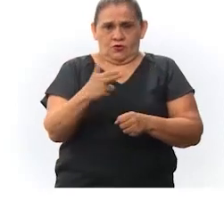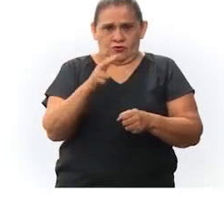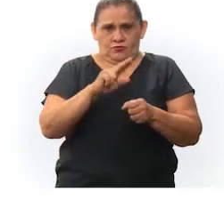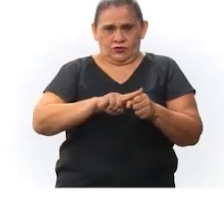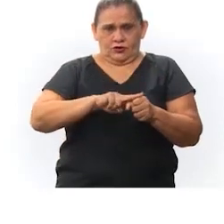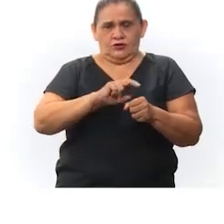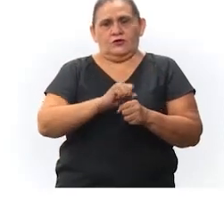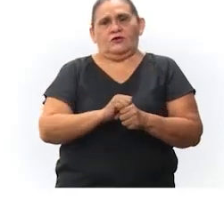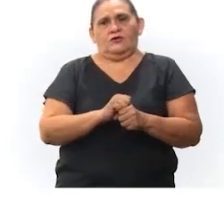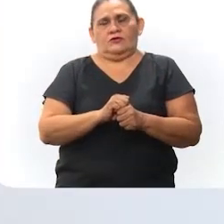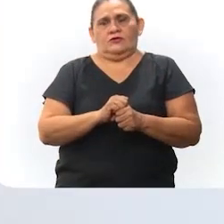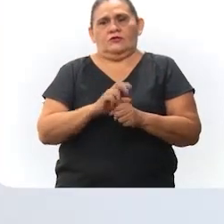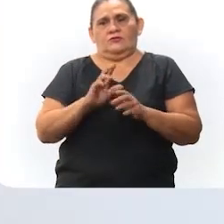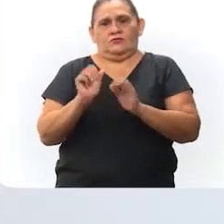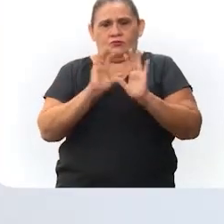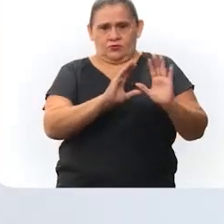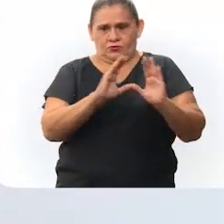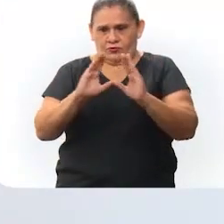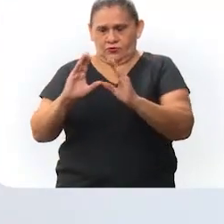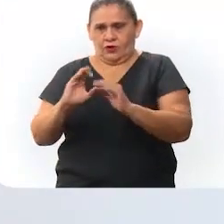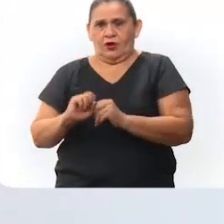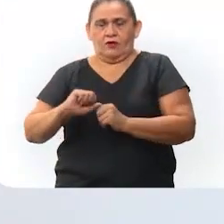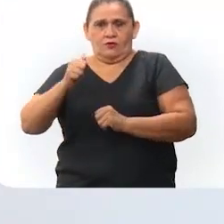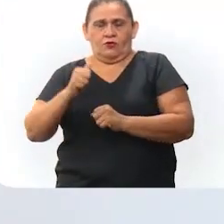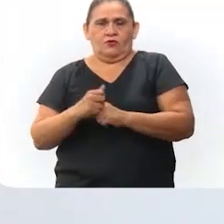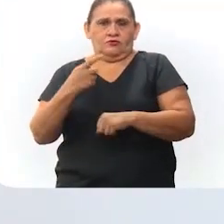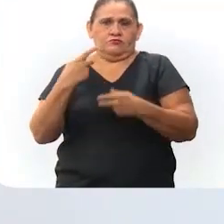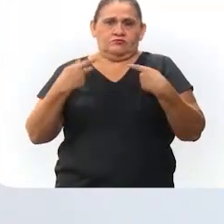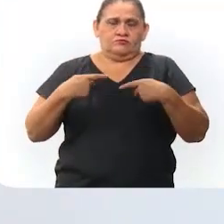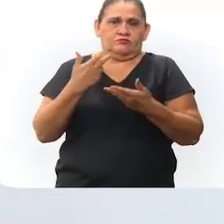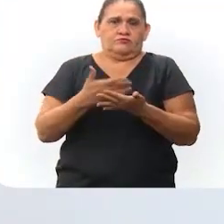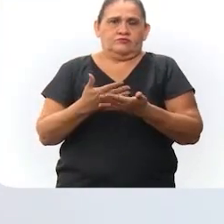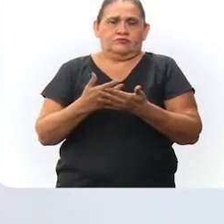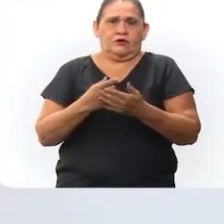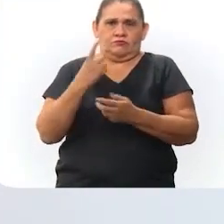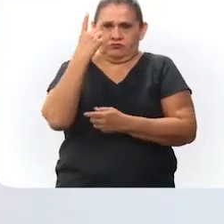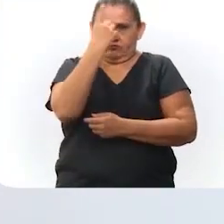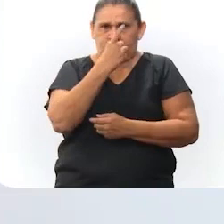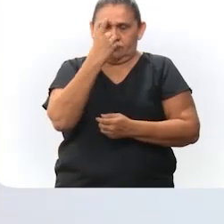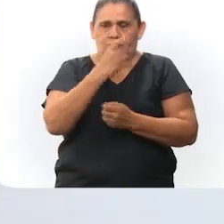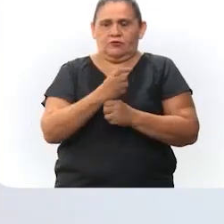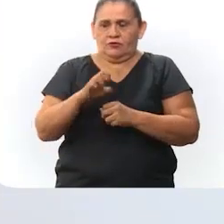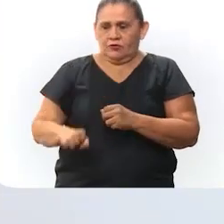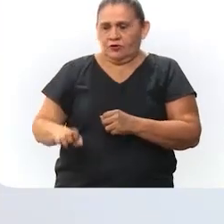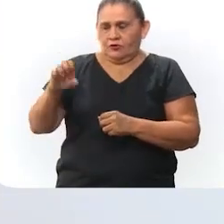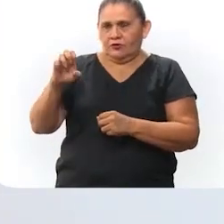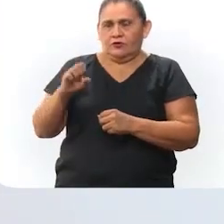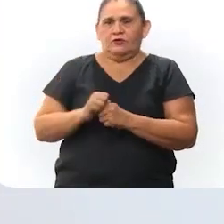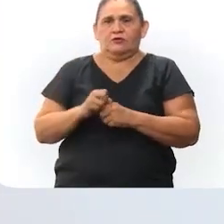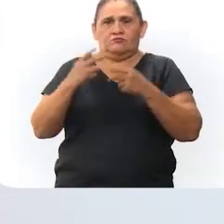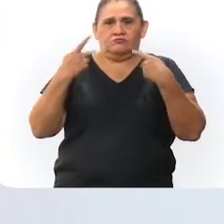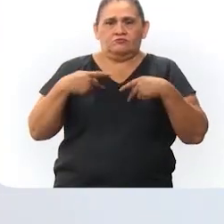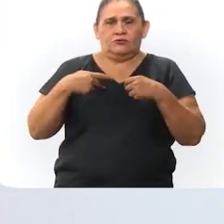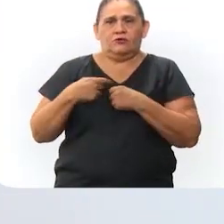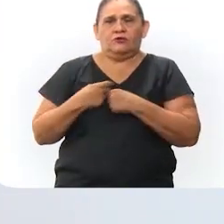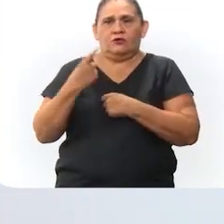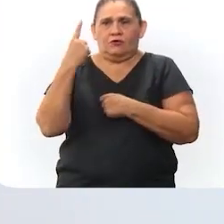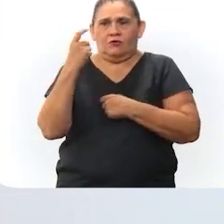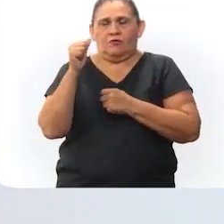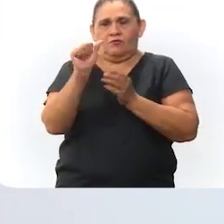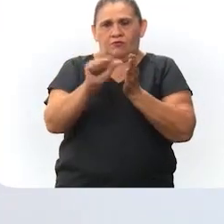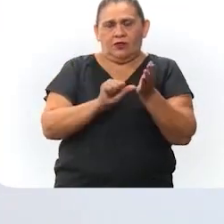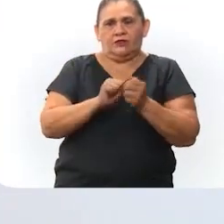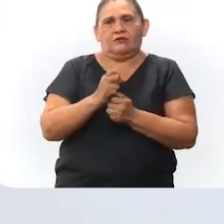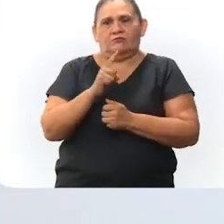públicos y en aislamiento total. Hay otros pacientes a la espera de diagnóstico. El rango de edad de los casos es de 1 mes a 107